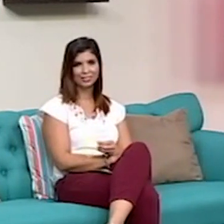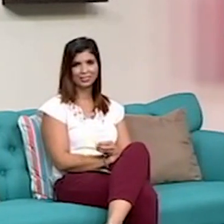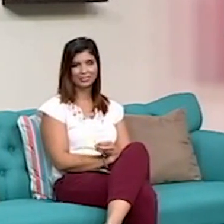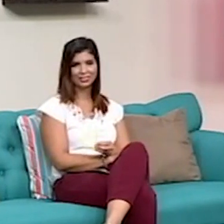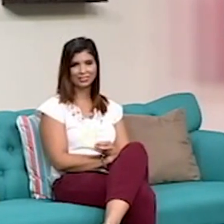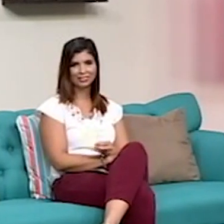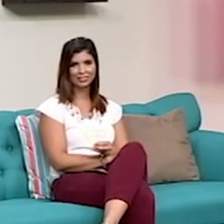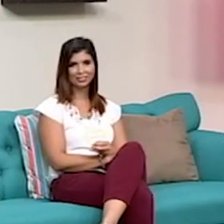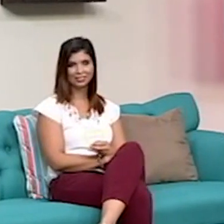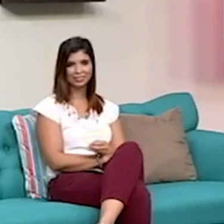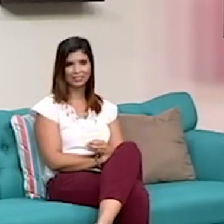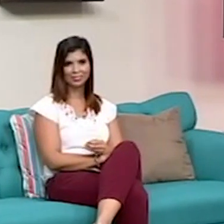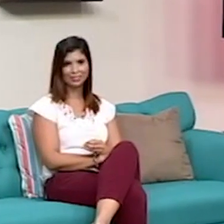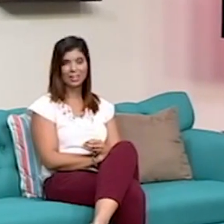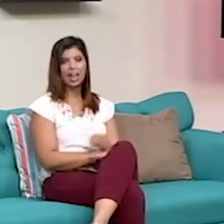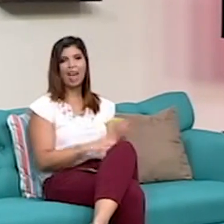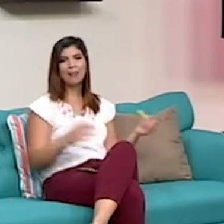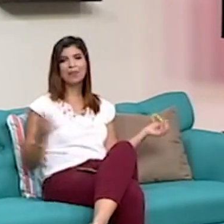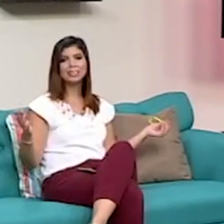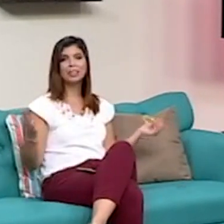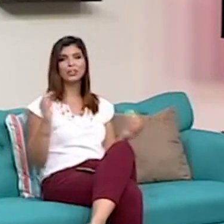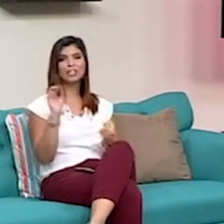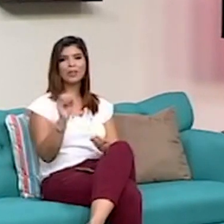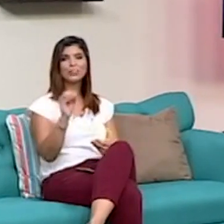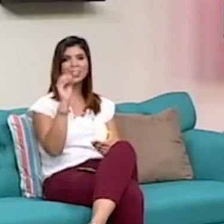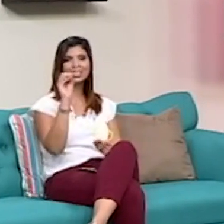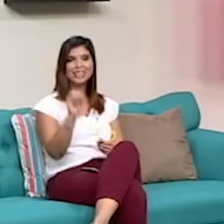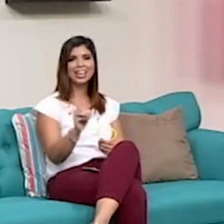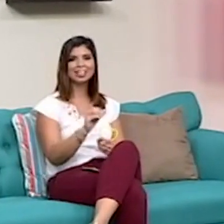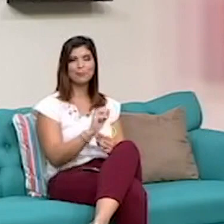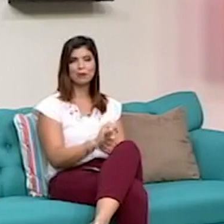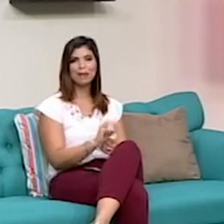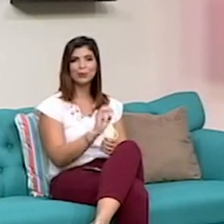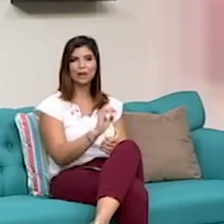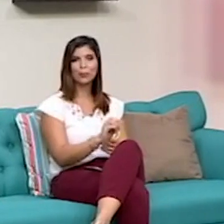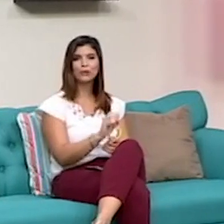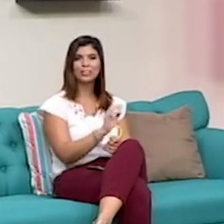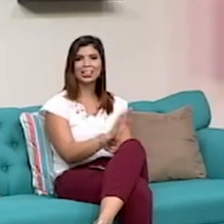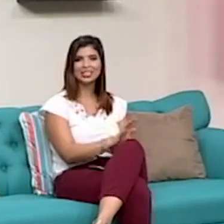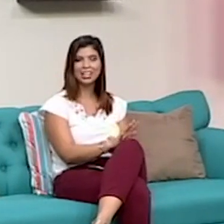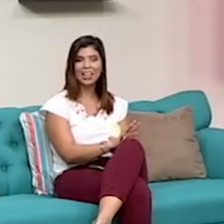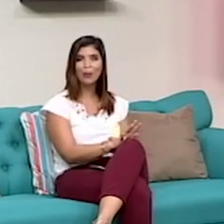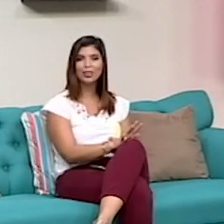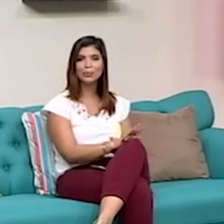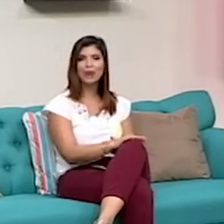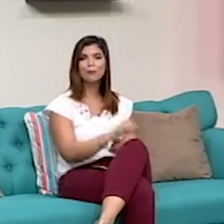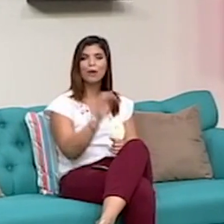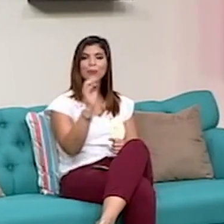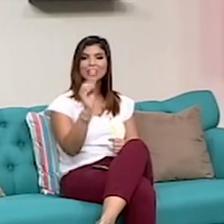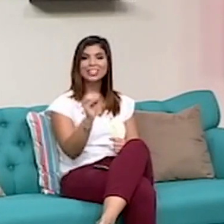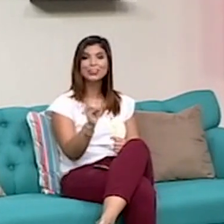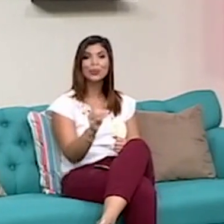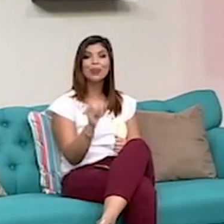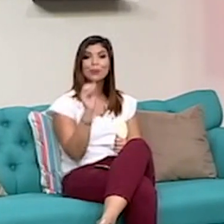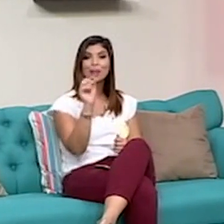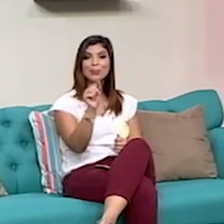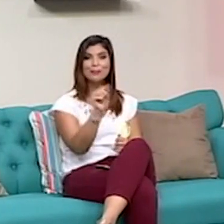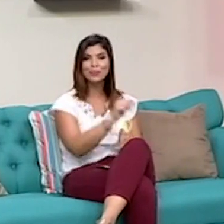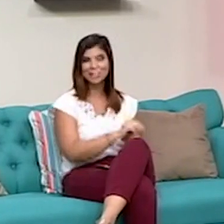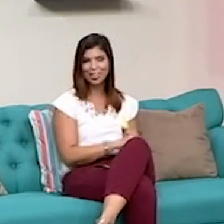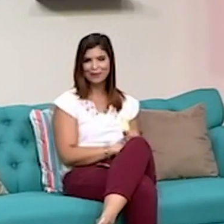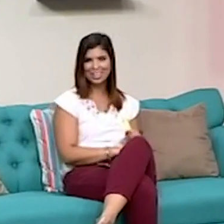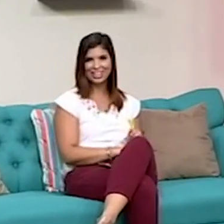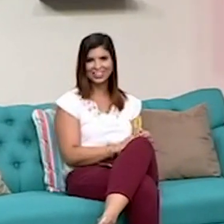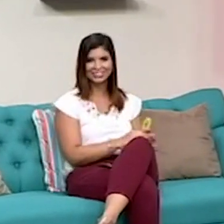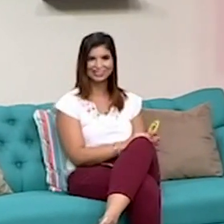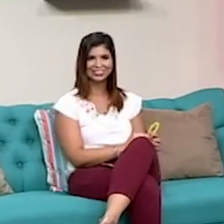mañana para controlar esos gastos. Además, los chicos y chicas de primero, segundo y tercer grado de escuela, pongan mucha atención, el programa es